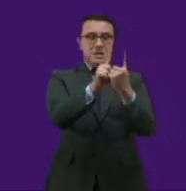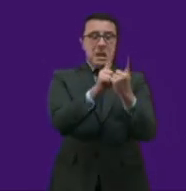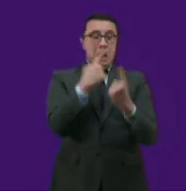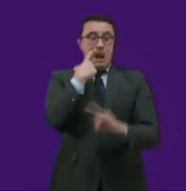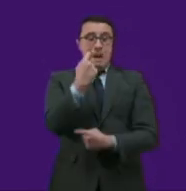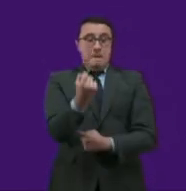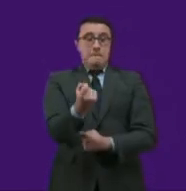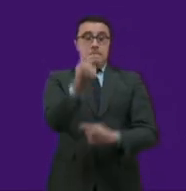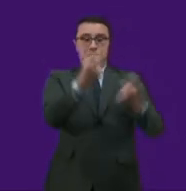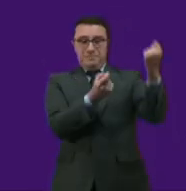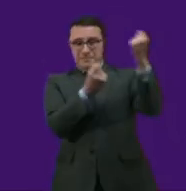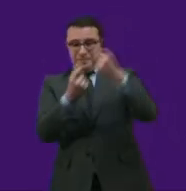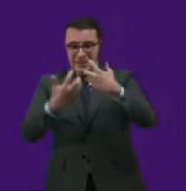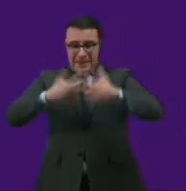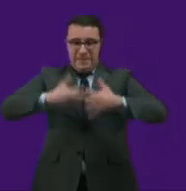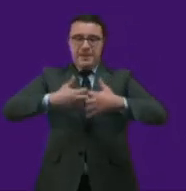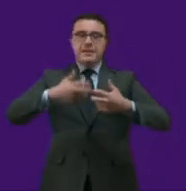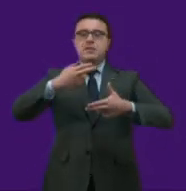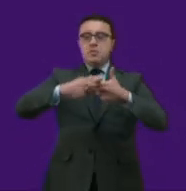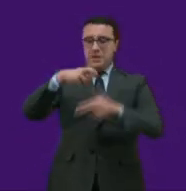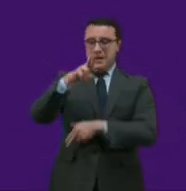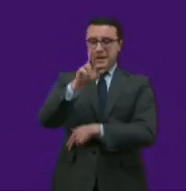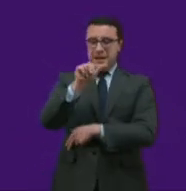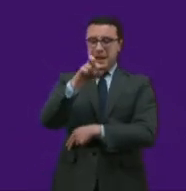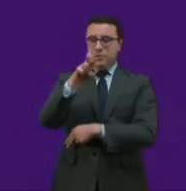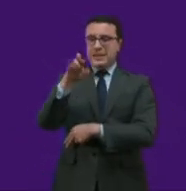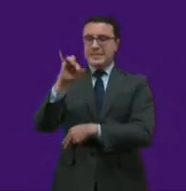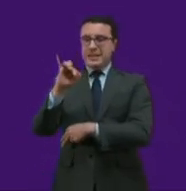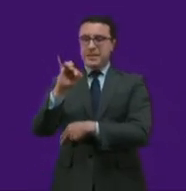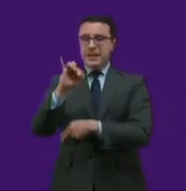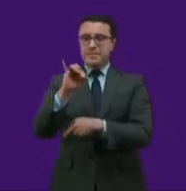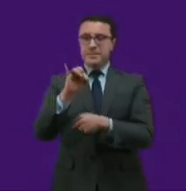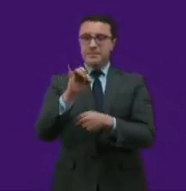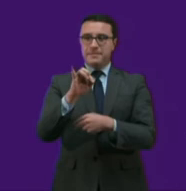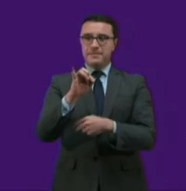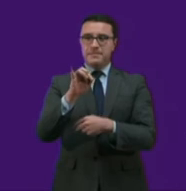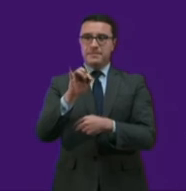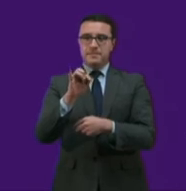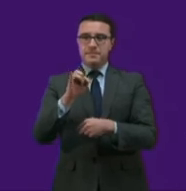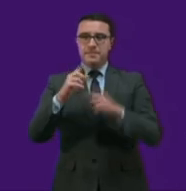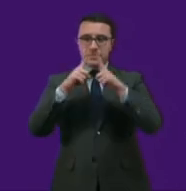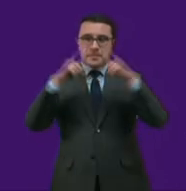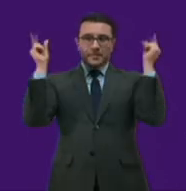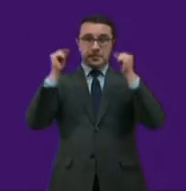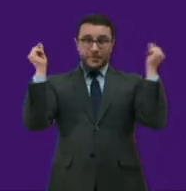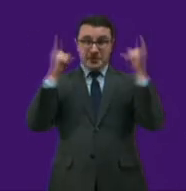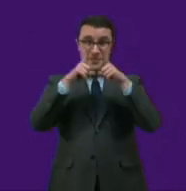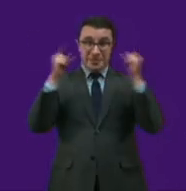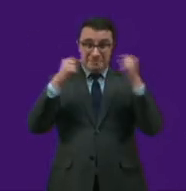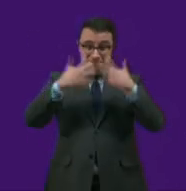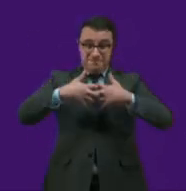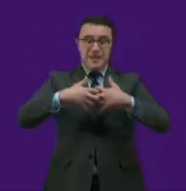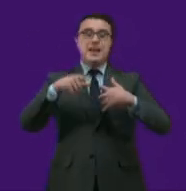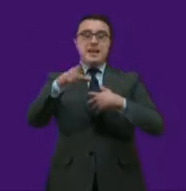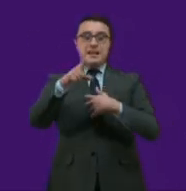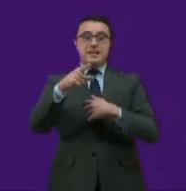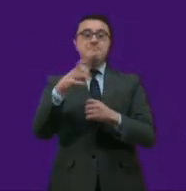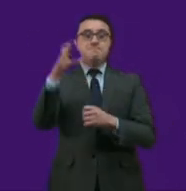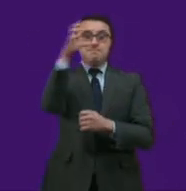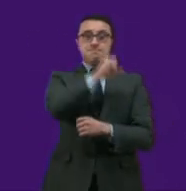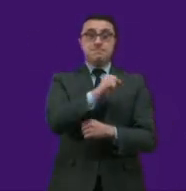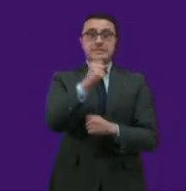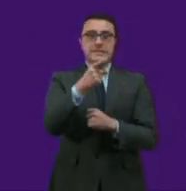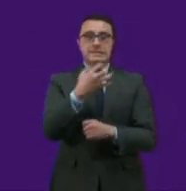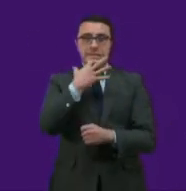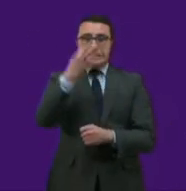inversionistas en Rappi, y hay personas muy, muy especiales en ese grupo que de verdad están